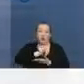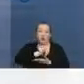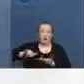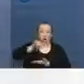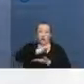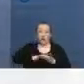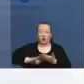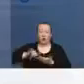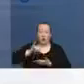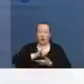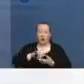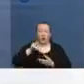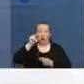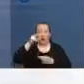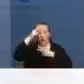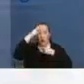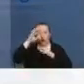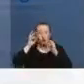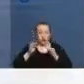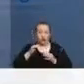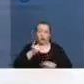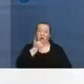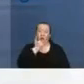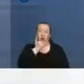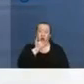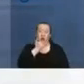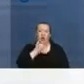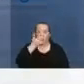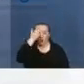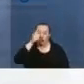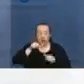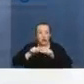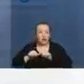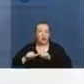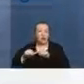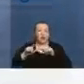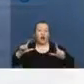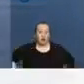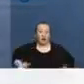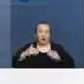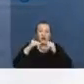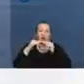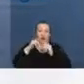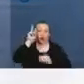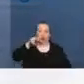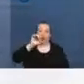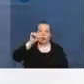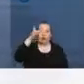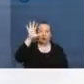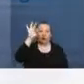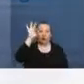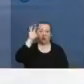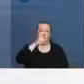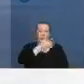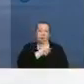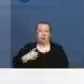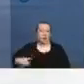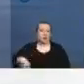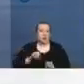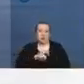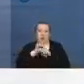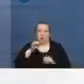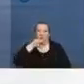patriota mantener a sangre y fuego como hicieron con moreno del 2019 a un presidente que ya no tiene ninguna credibilidad